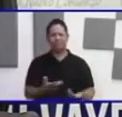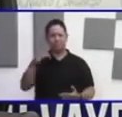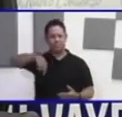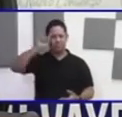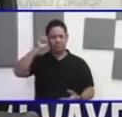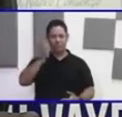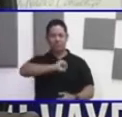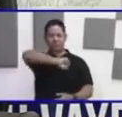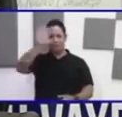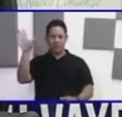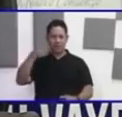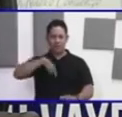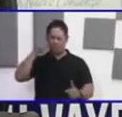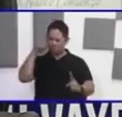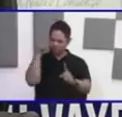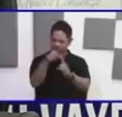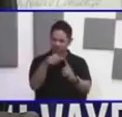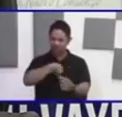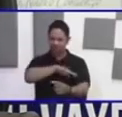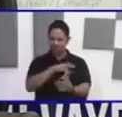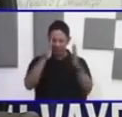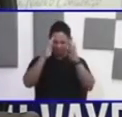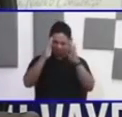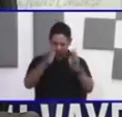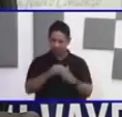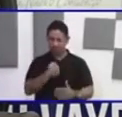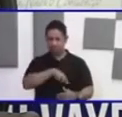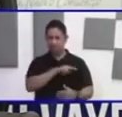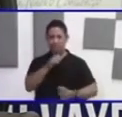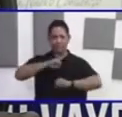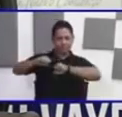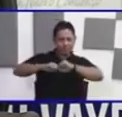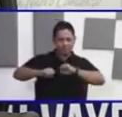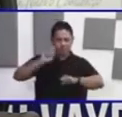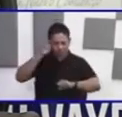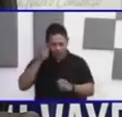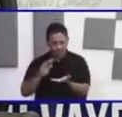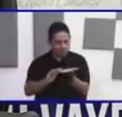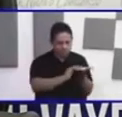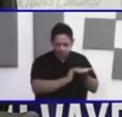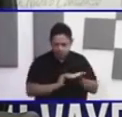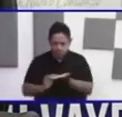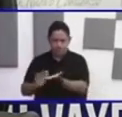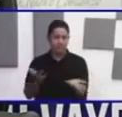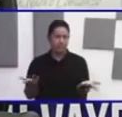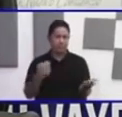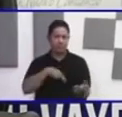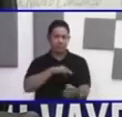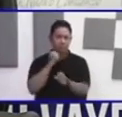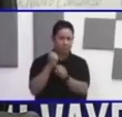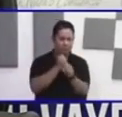tenemos claro que nosotros estamos focalizados en gobernar y estamos en la línea de ejecutar todos